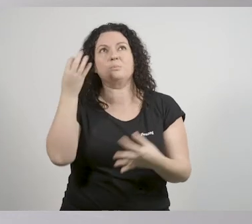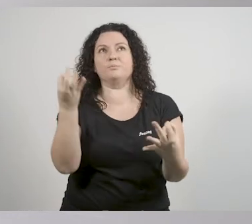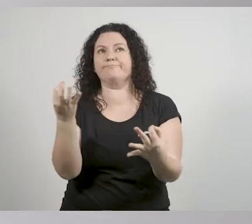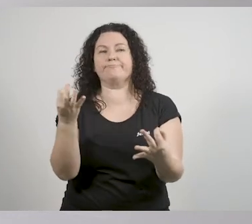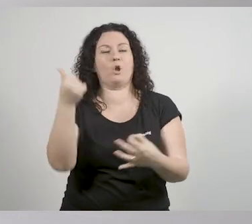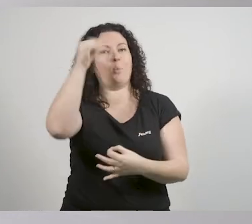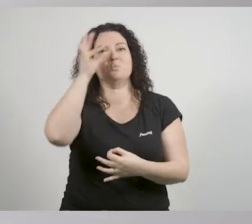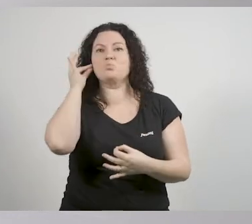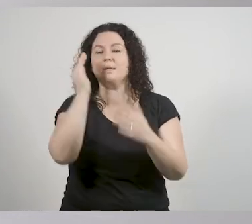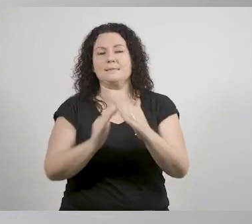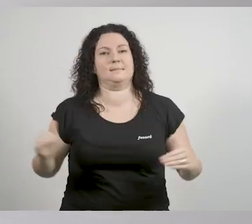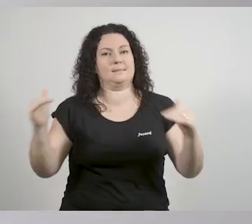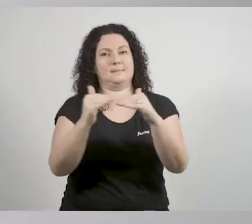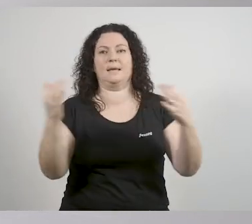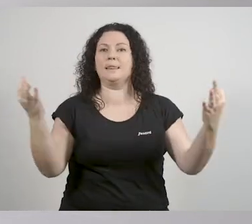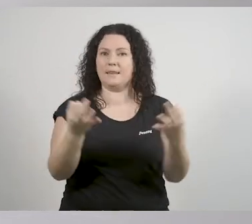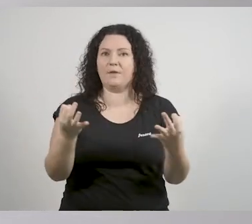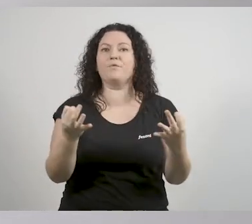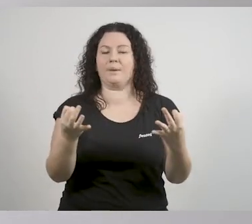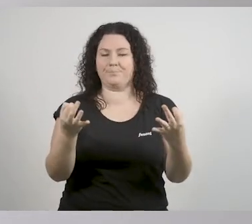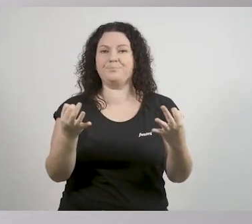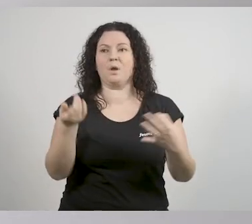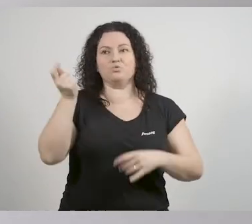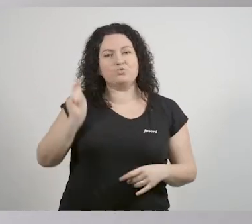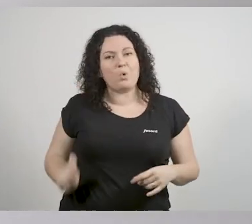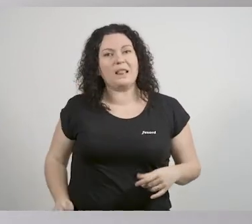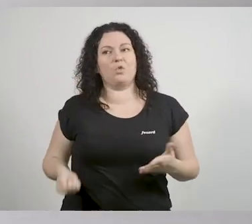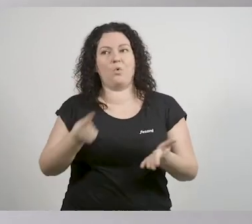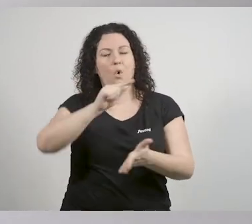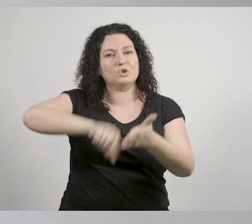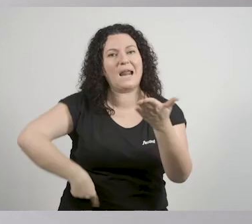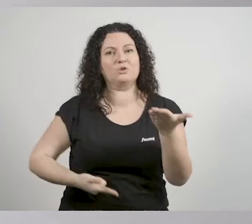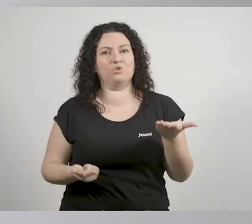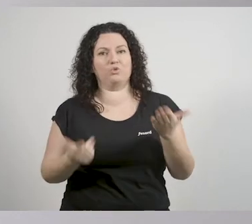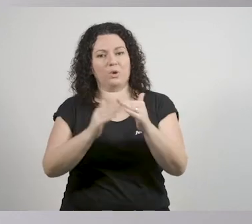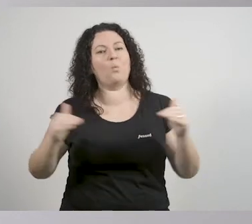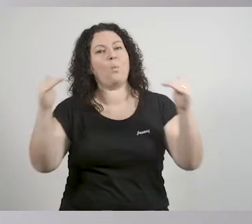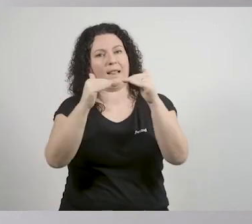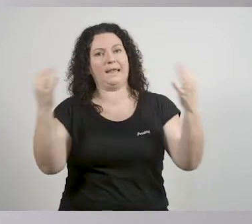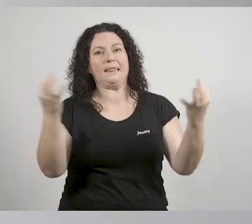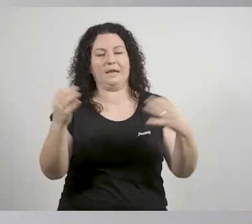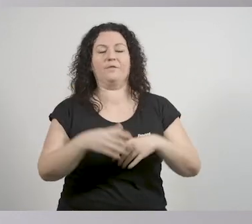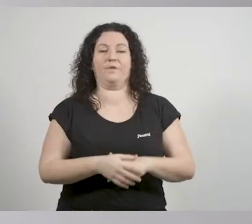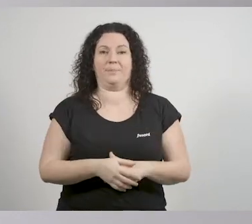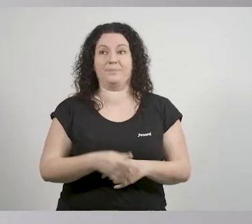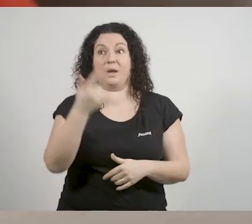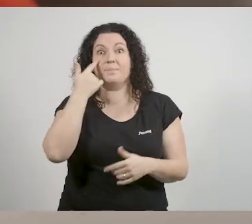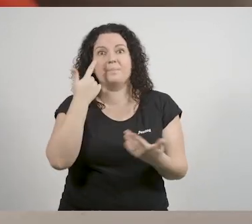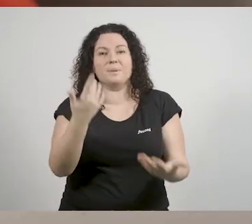la igualdad entre mujeres y hombres a la hora de salarios o a la hora de contratos, ¿no? Es algo que se mira